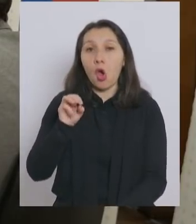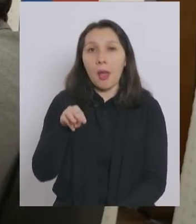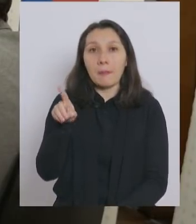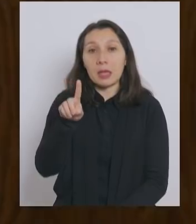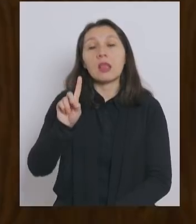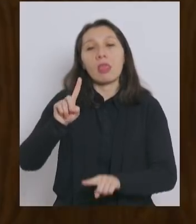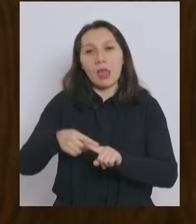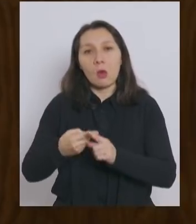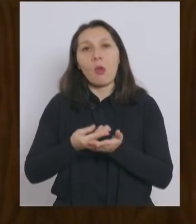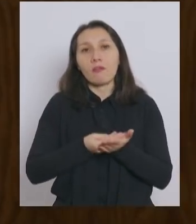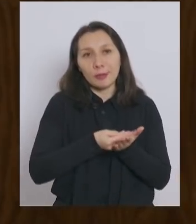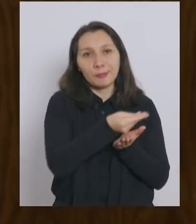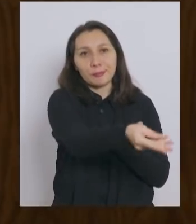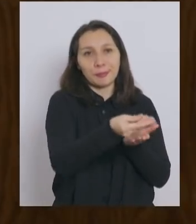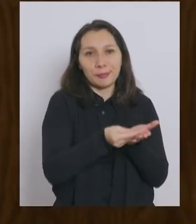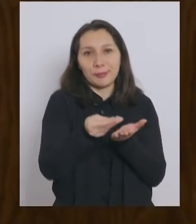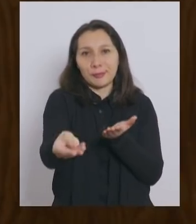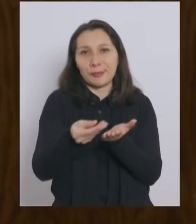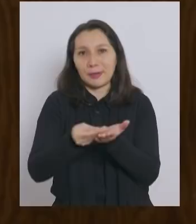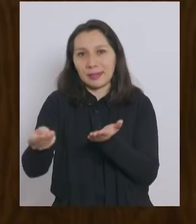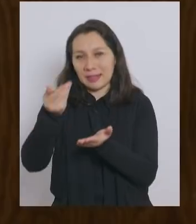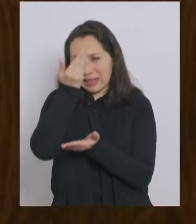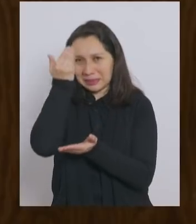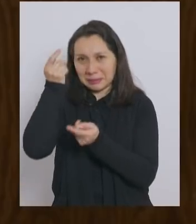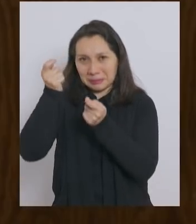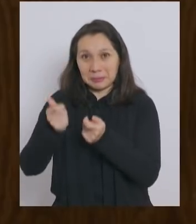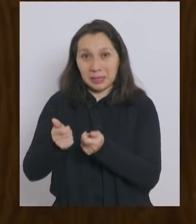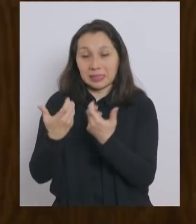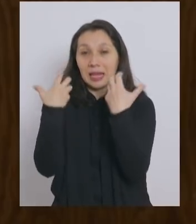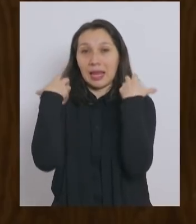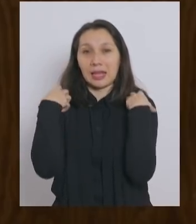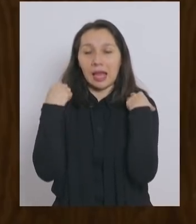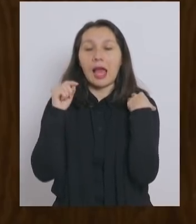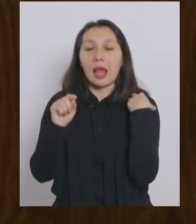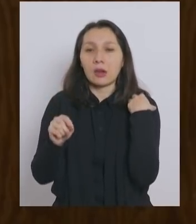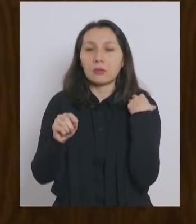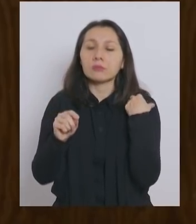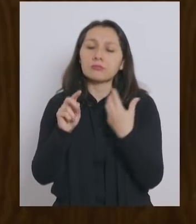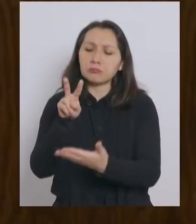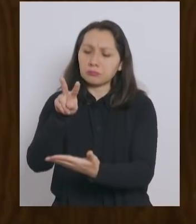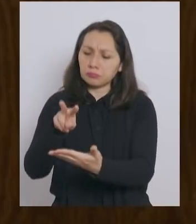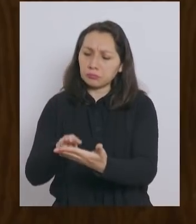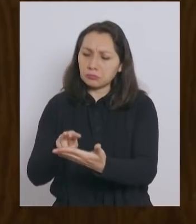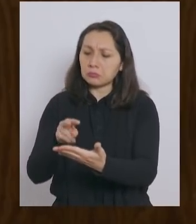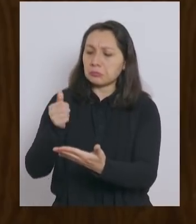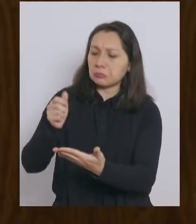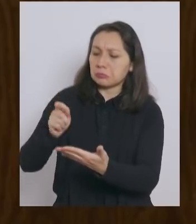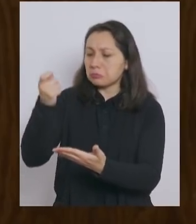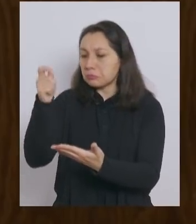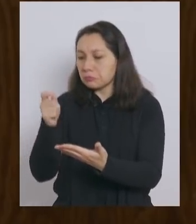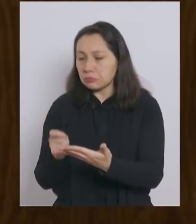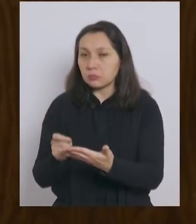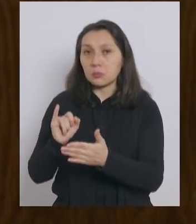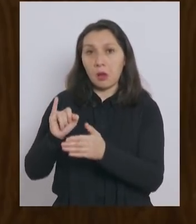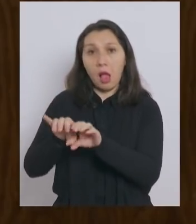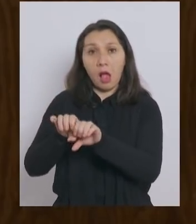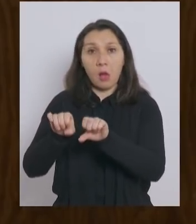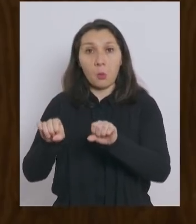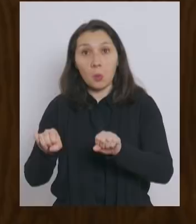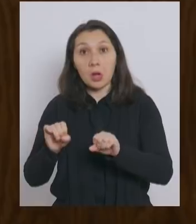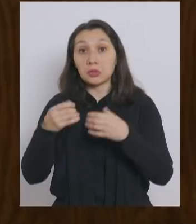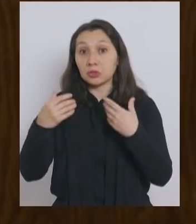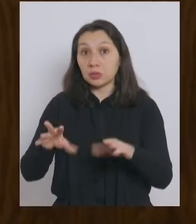comparte nuevamente con el grupo de expertos a cargo, quienes hacen su evaluación y de acuerdo, si es que ha